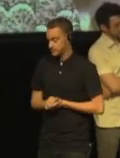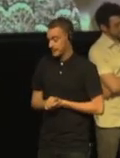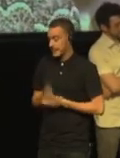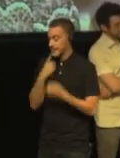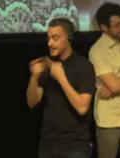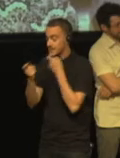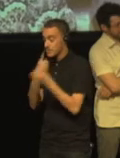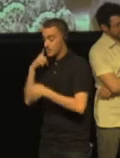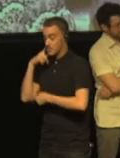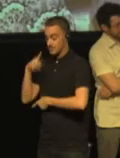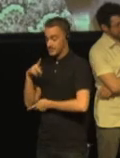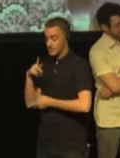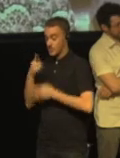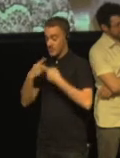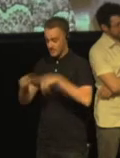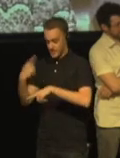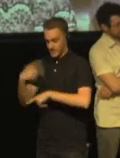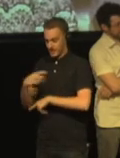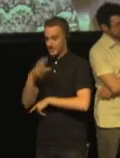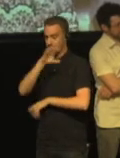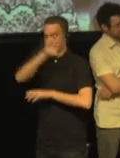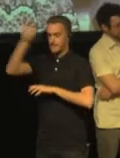diferencias y tenemos que aprender los unos de los otros.